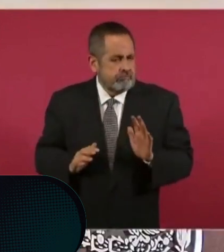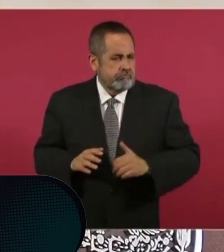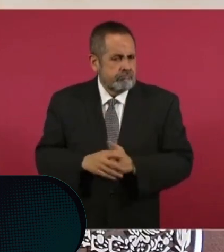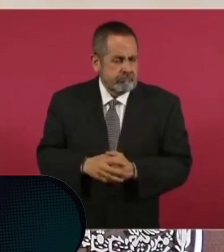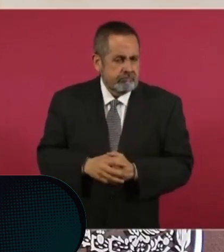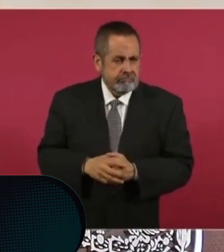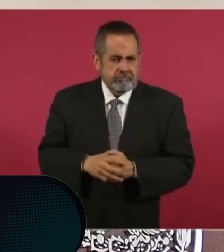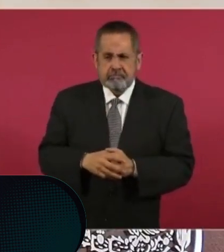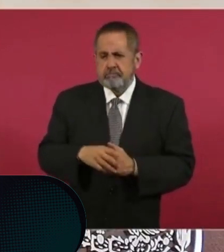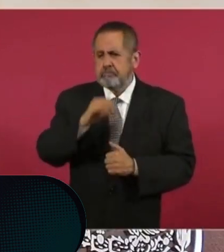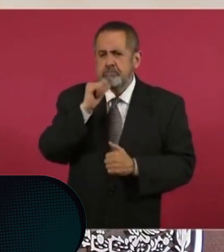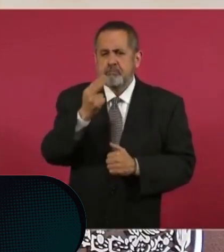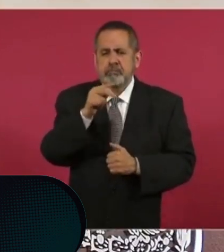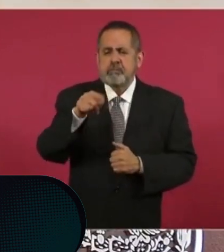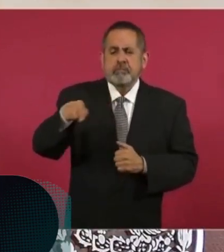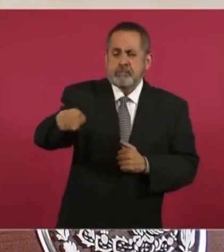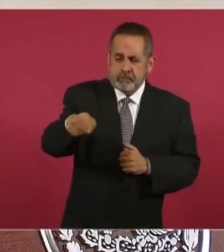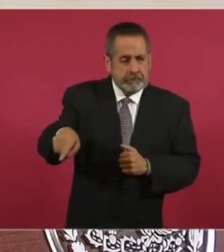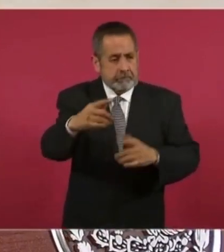ser los